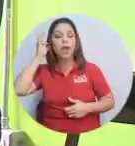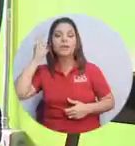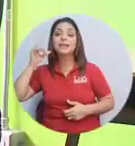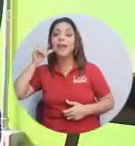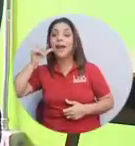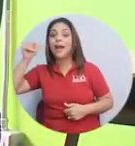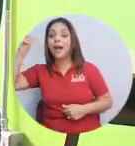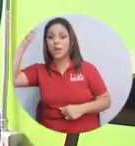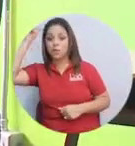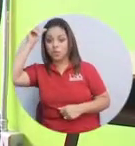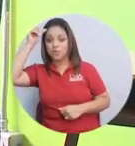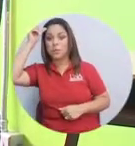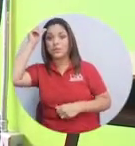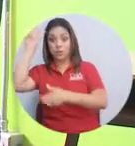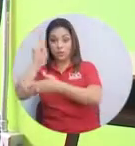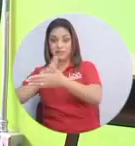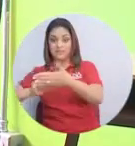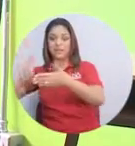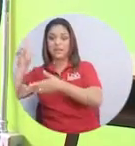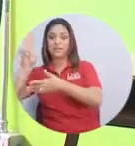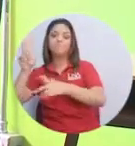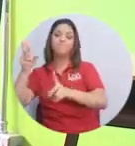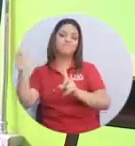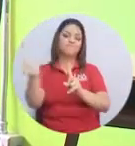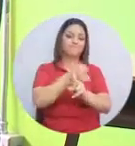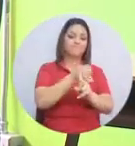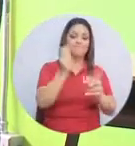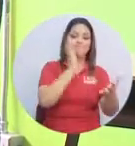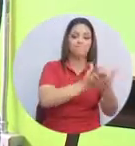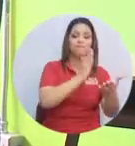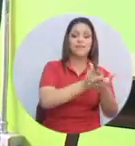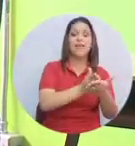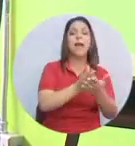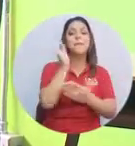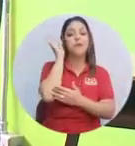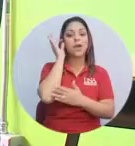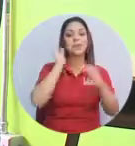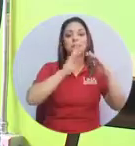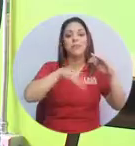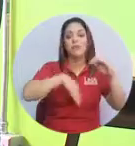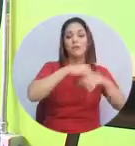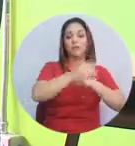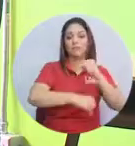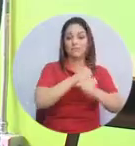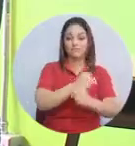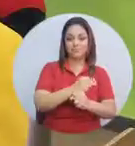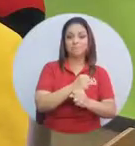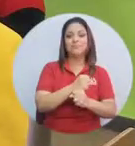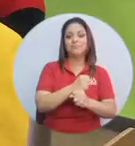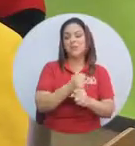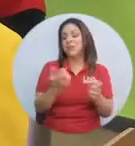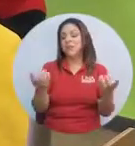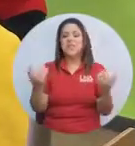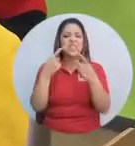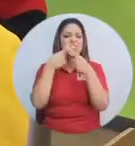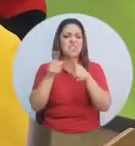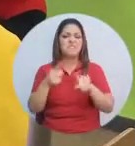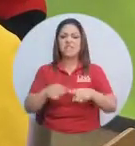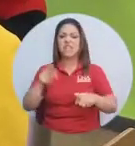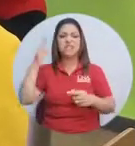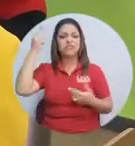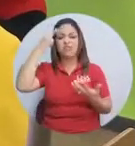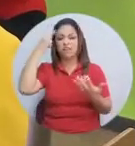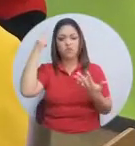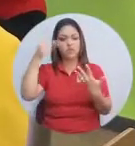universitaria son las que violentan a las mujeres menores, incluso menores de edad. Por las razones que sean, porque aquí dentro del concepto